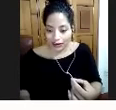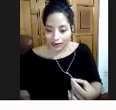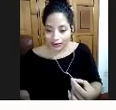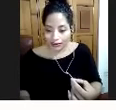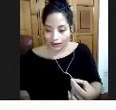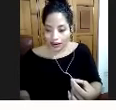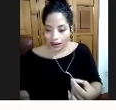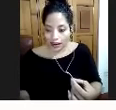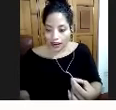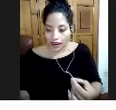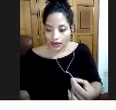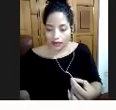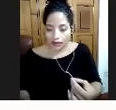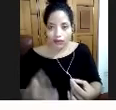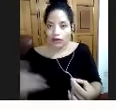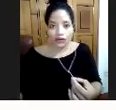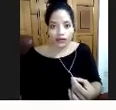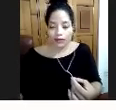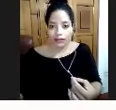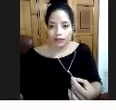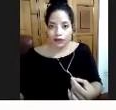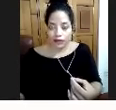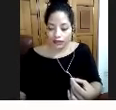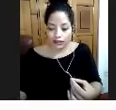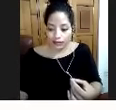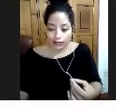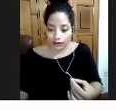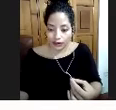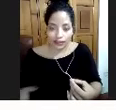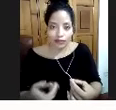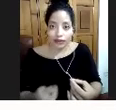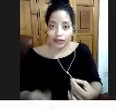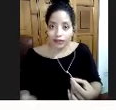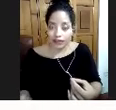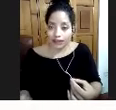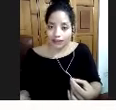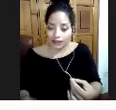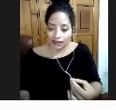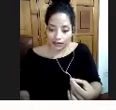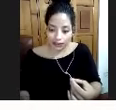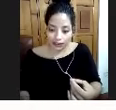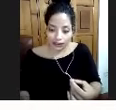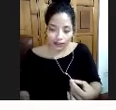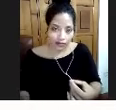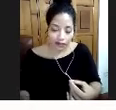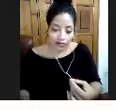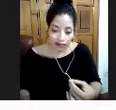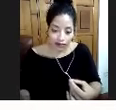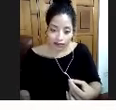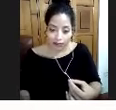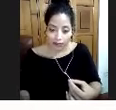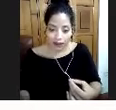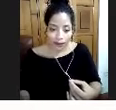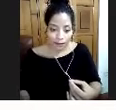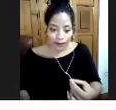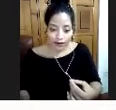todavía se sigue utilizando Hangon. Y bueno, luego otras plataformas que ya no son educativas, pero que también han estado generando bastantes ingresos, como por ejemplo